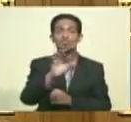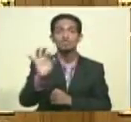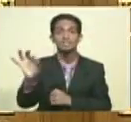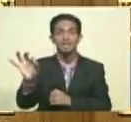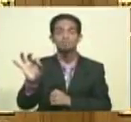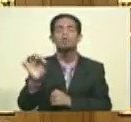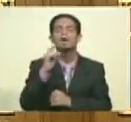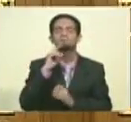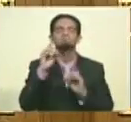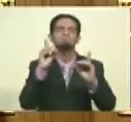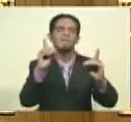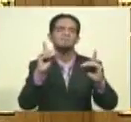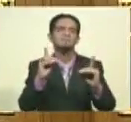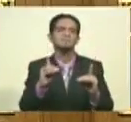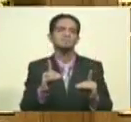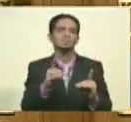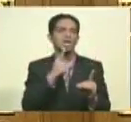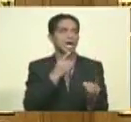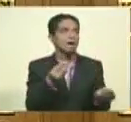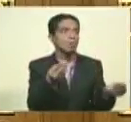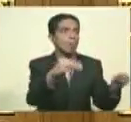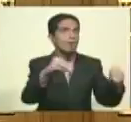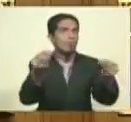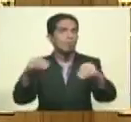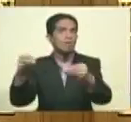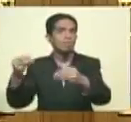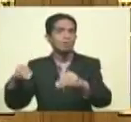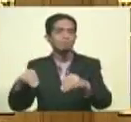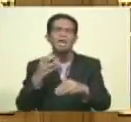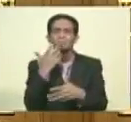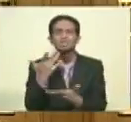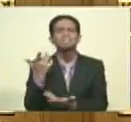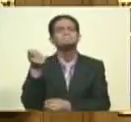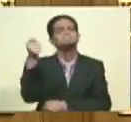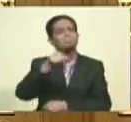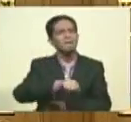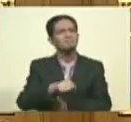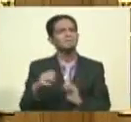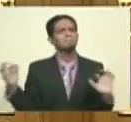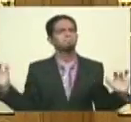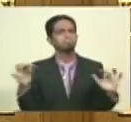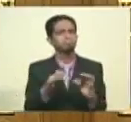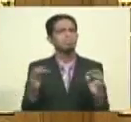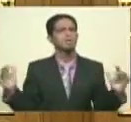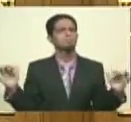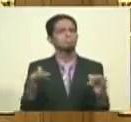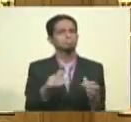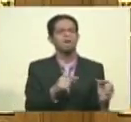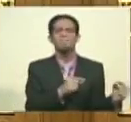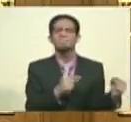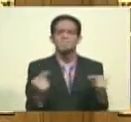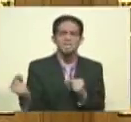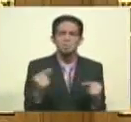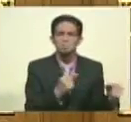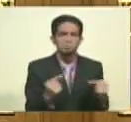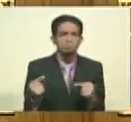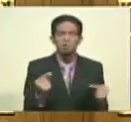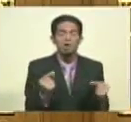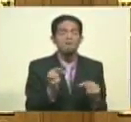decidimos prácticamente por unanimidad, después de meses y meses de reuniones, de debates, decidimos